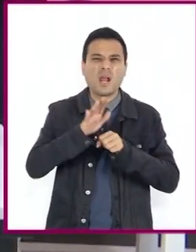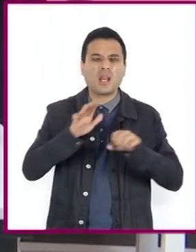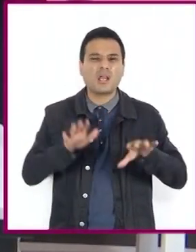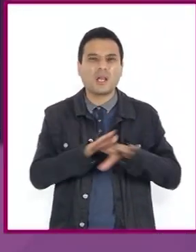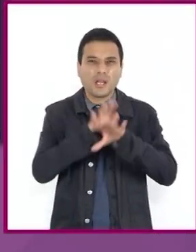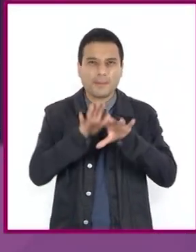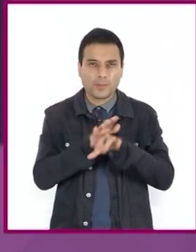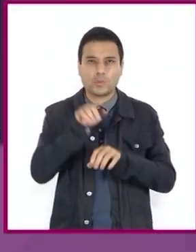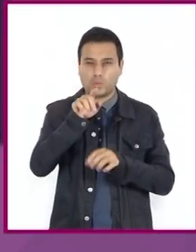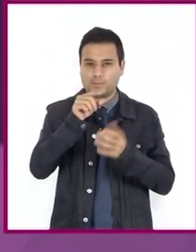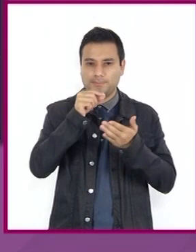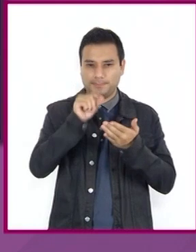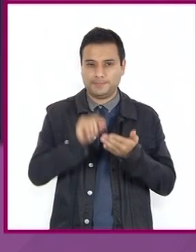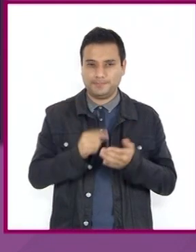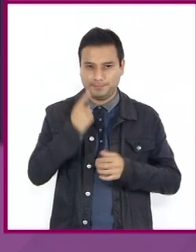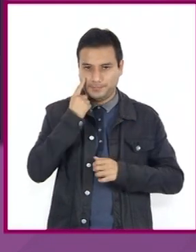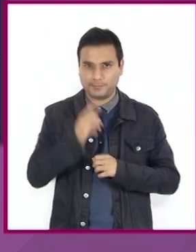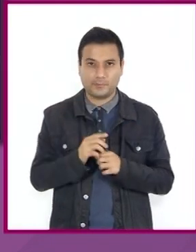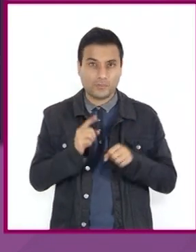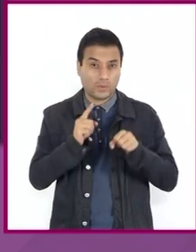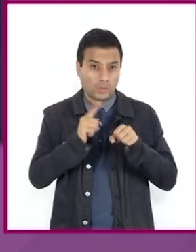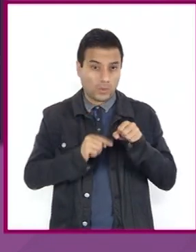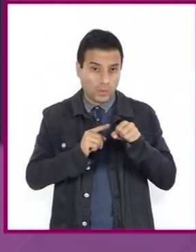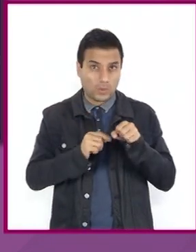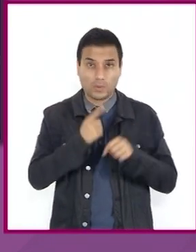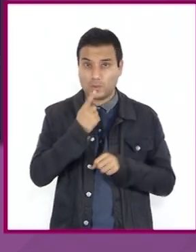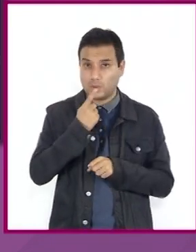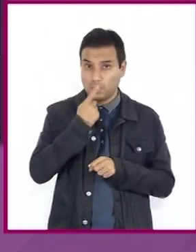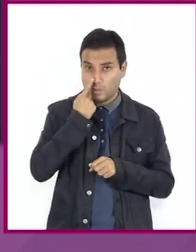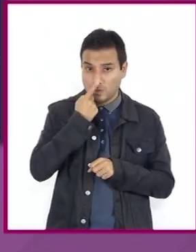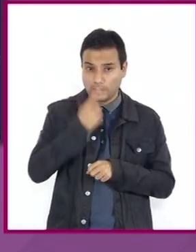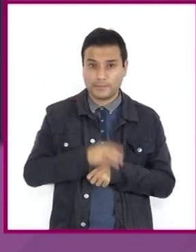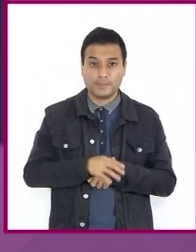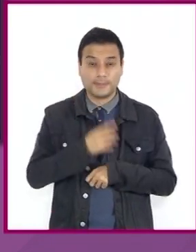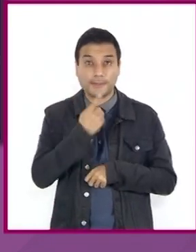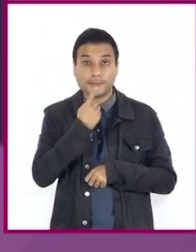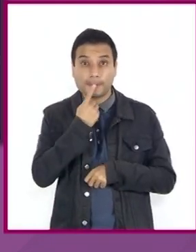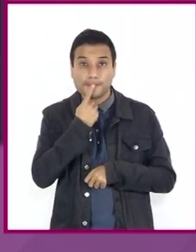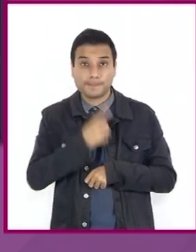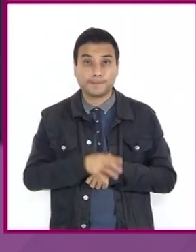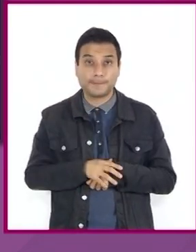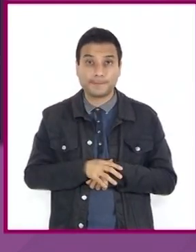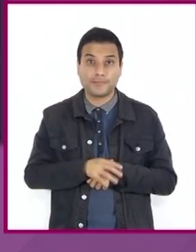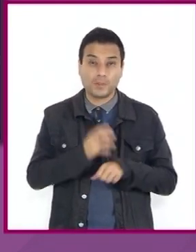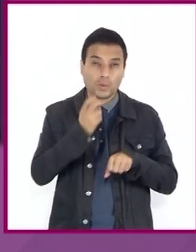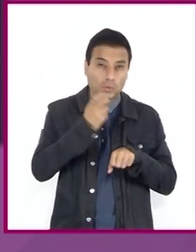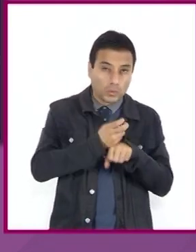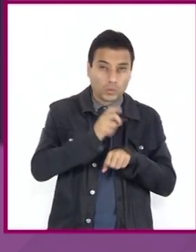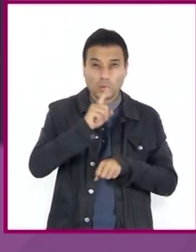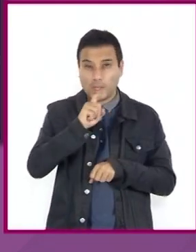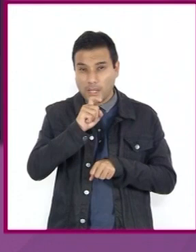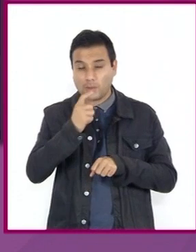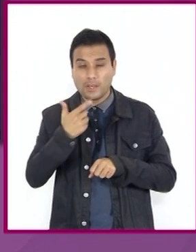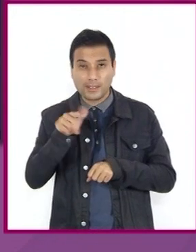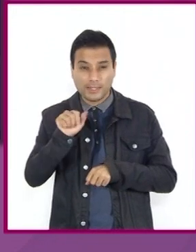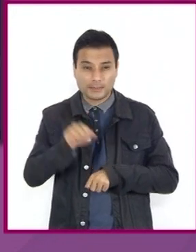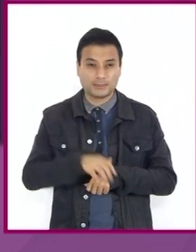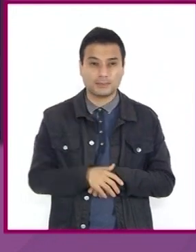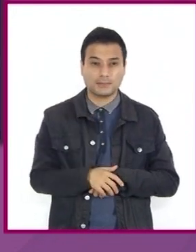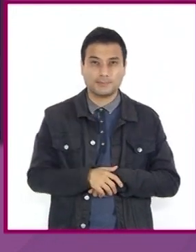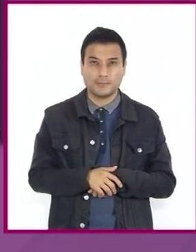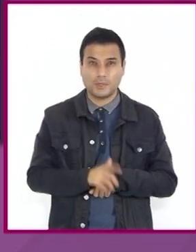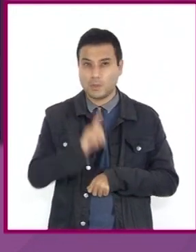reacción. Color, olor, sabor, estado de agregación, emisión de luz o